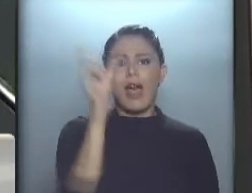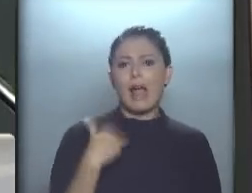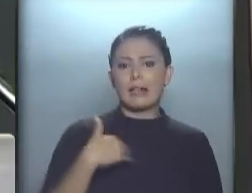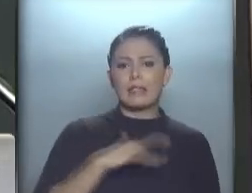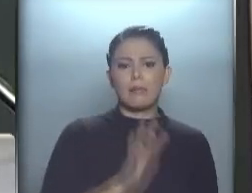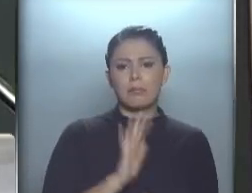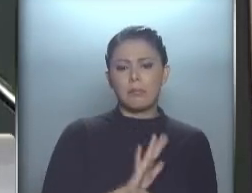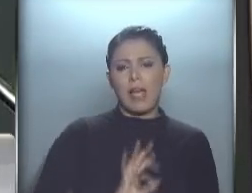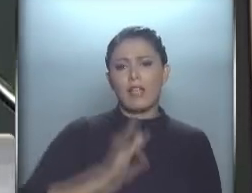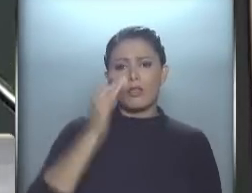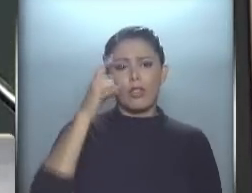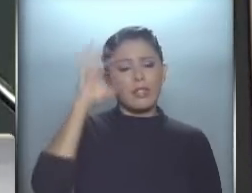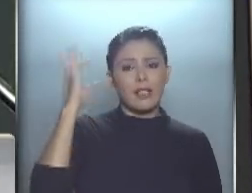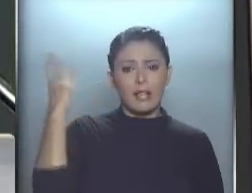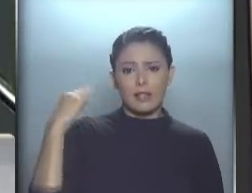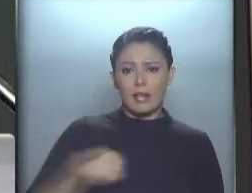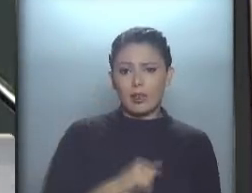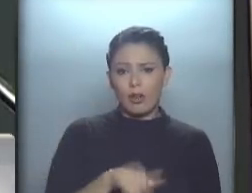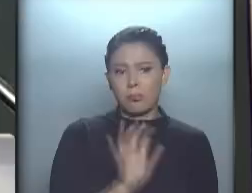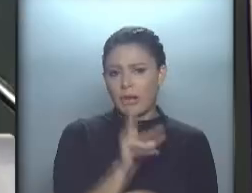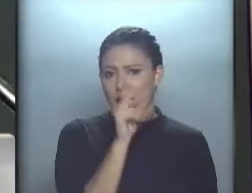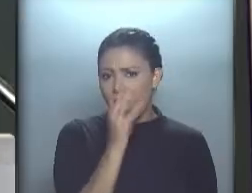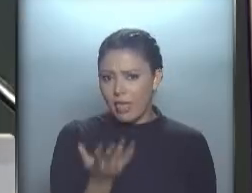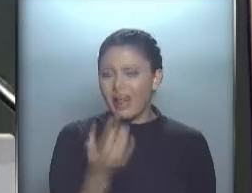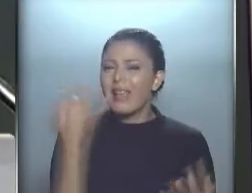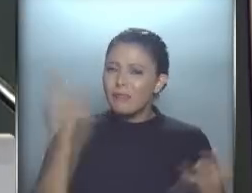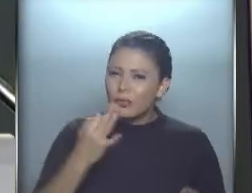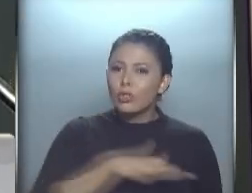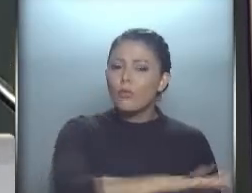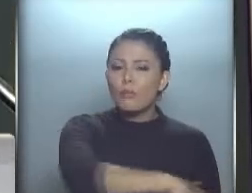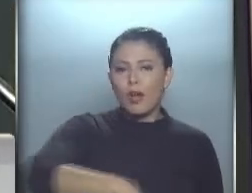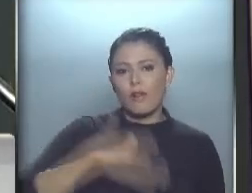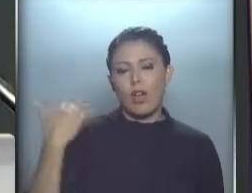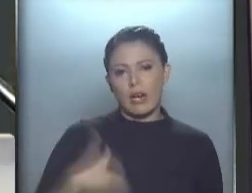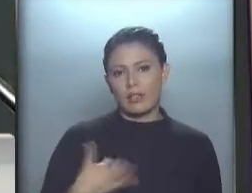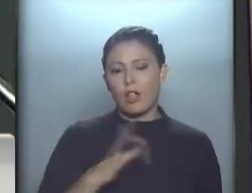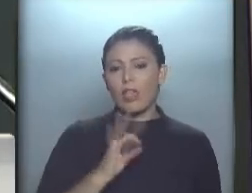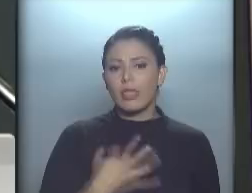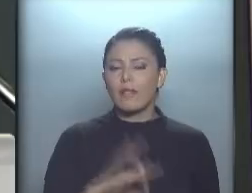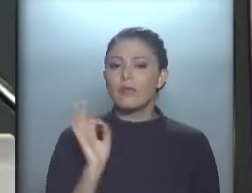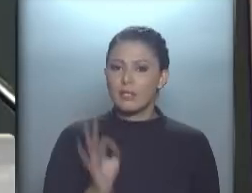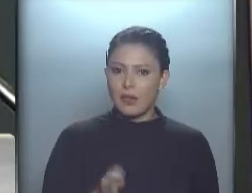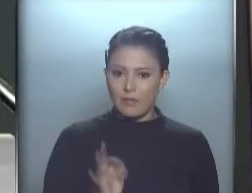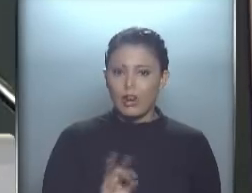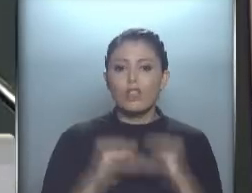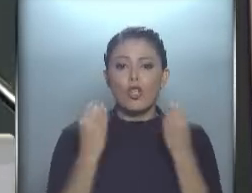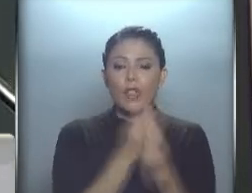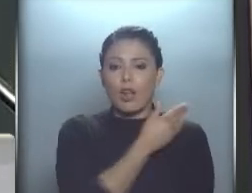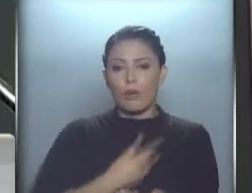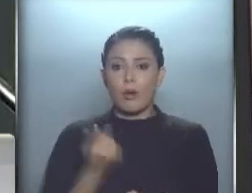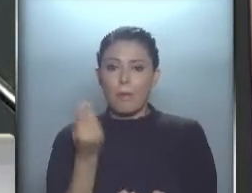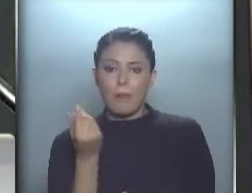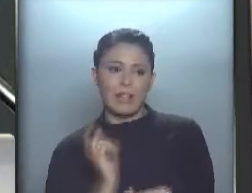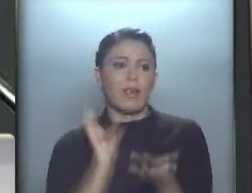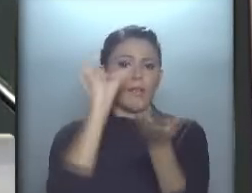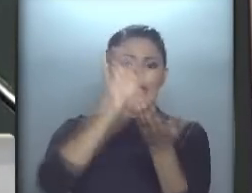Argentina en los últimos 10 años y es bueno que el pueblo argentino sepa que eh el total de inversión que